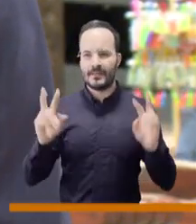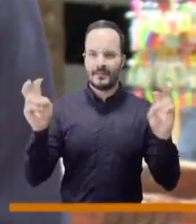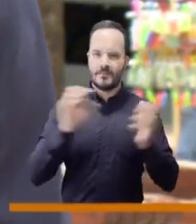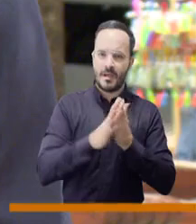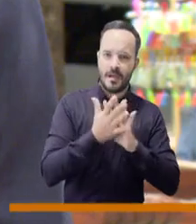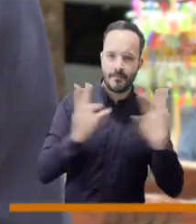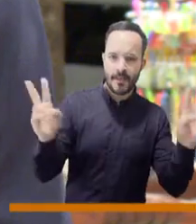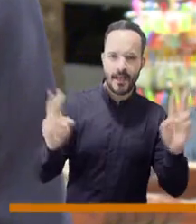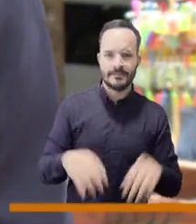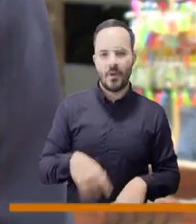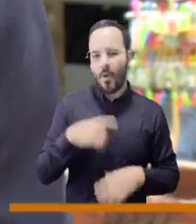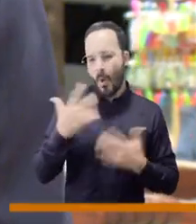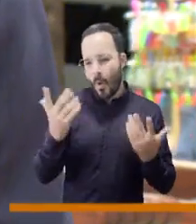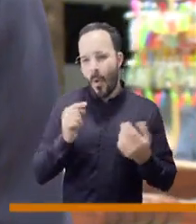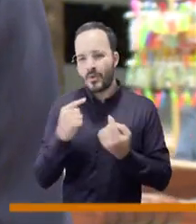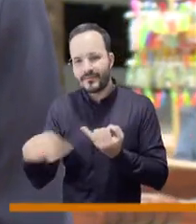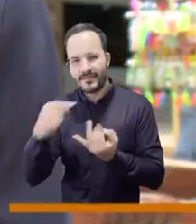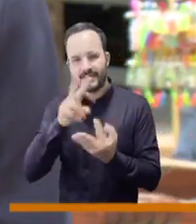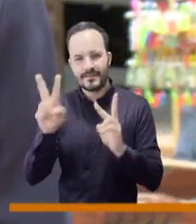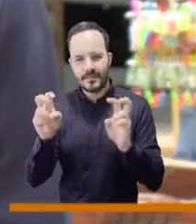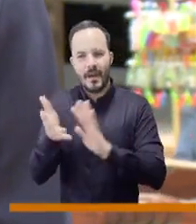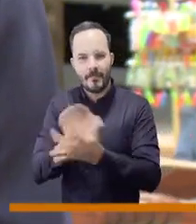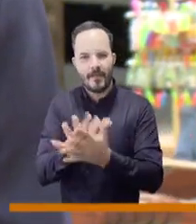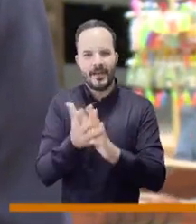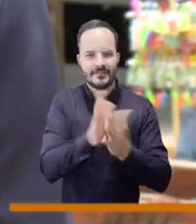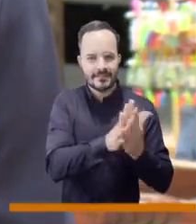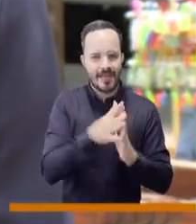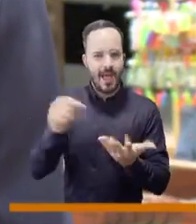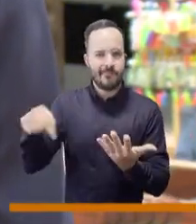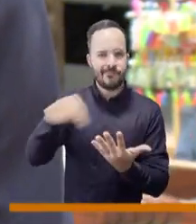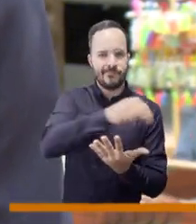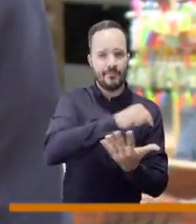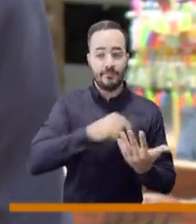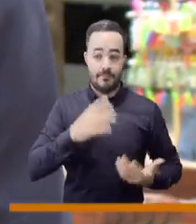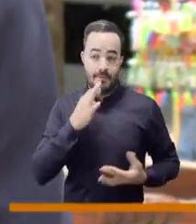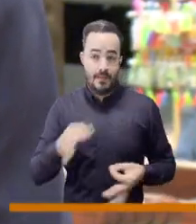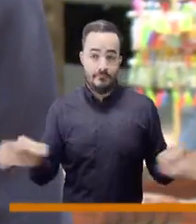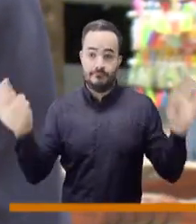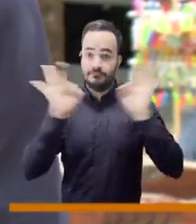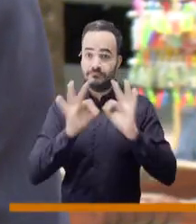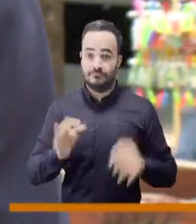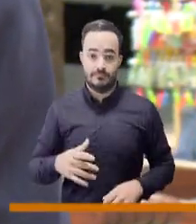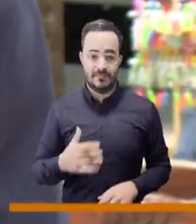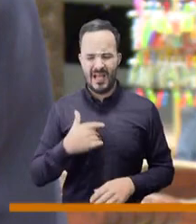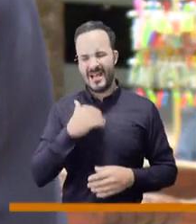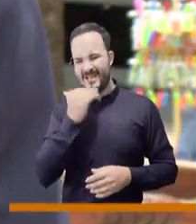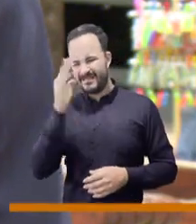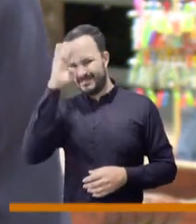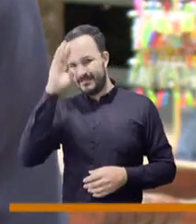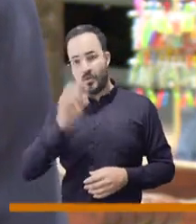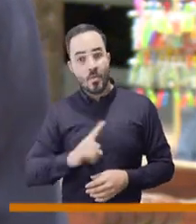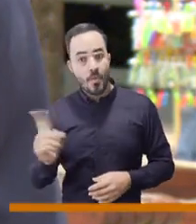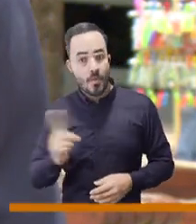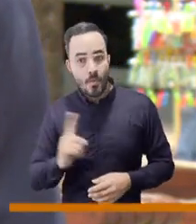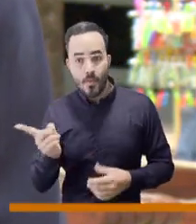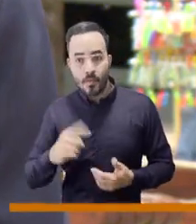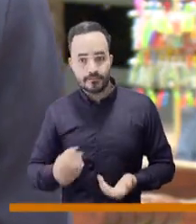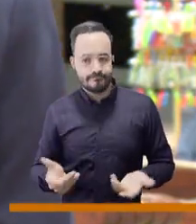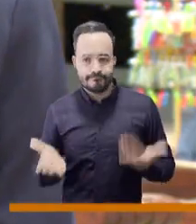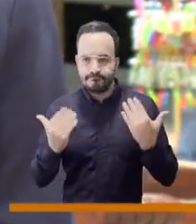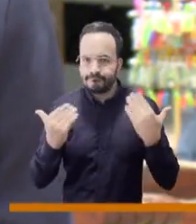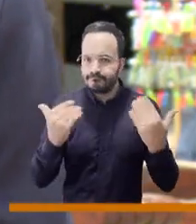para lograr paz o paces en Colombia son necesarios y no hay que ponerlos en duda. ¿cierto?